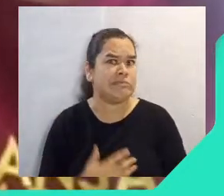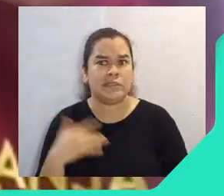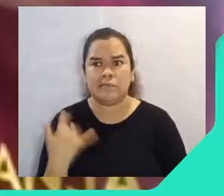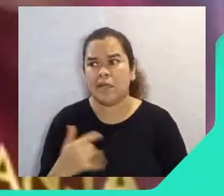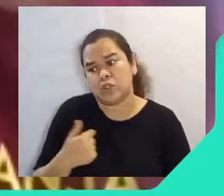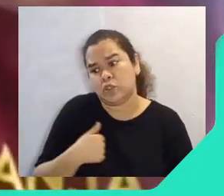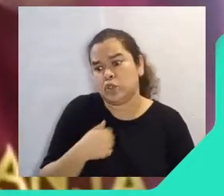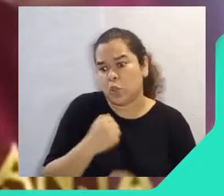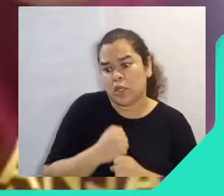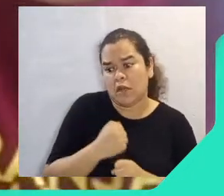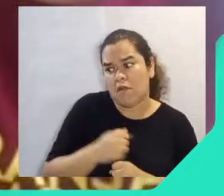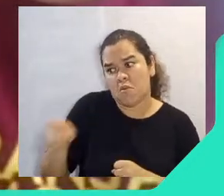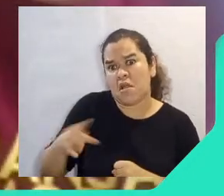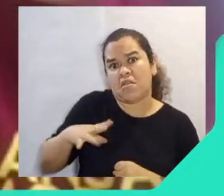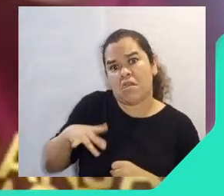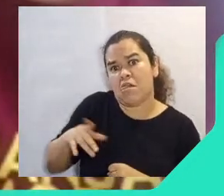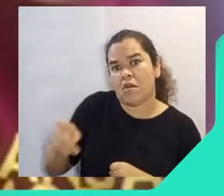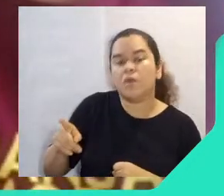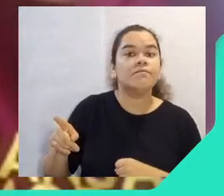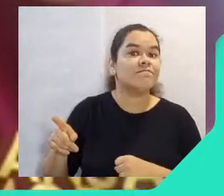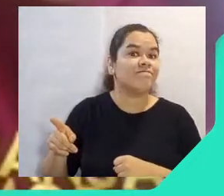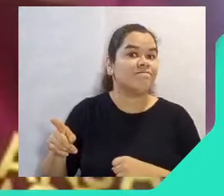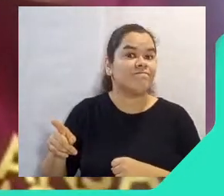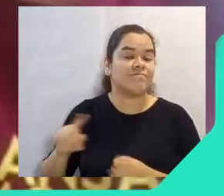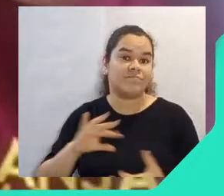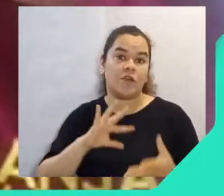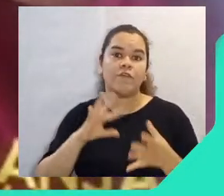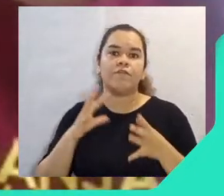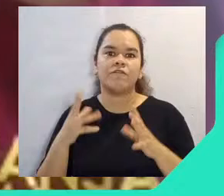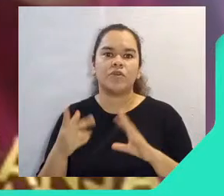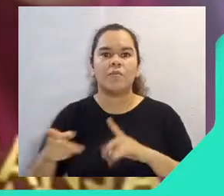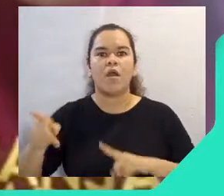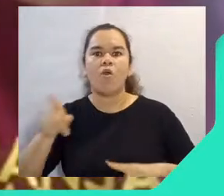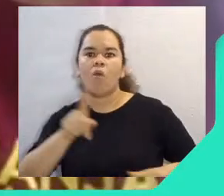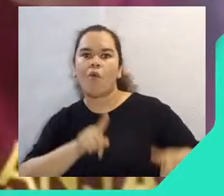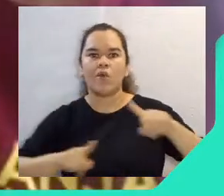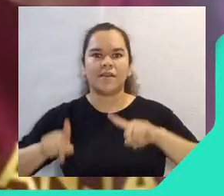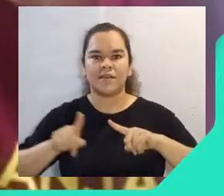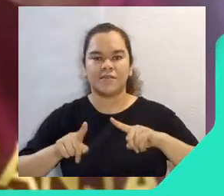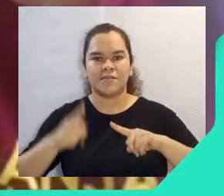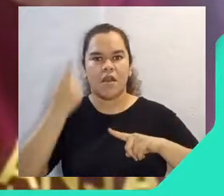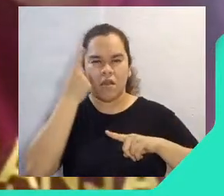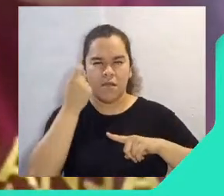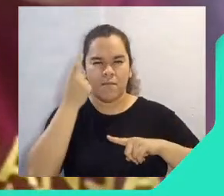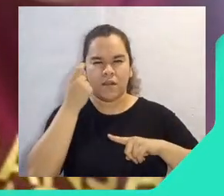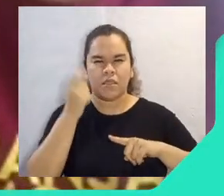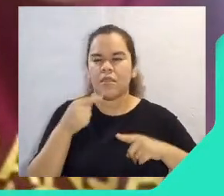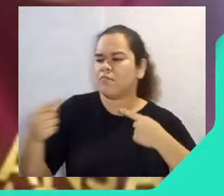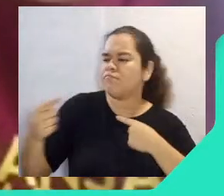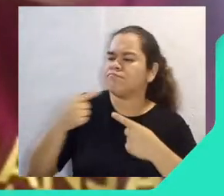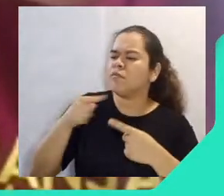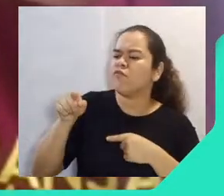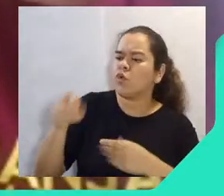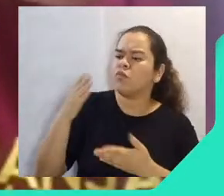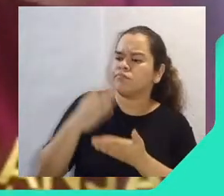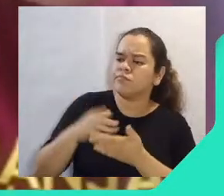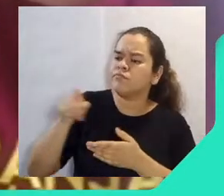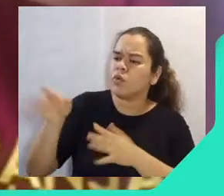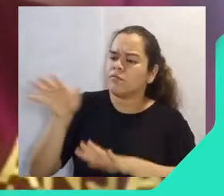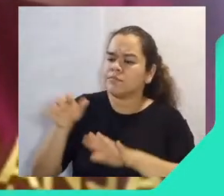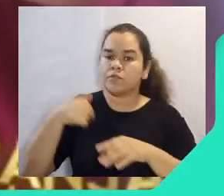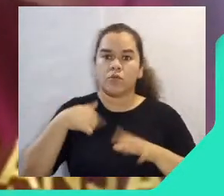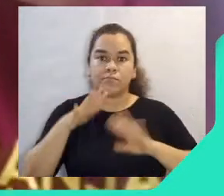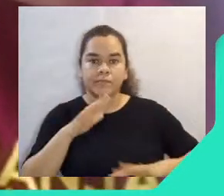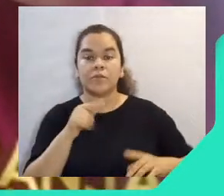y el resto no hace el trabajo, pero es una cuestión de organizarse y aprender a organizar a personas, porque, como le dijo la doctora hoy,